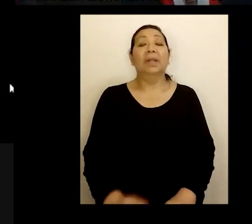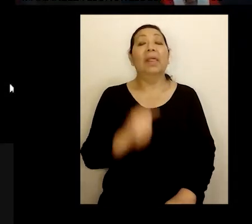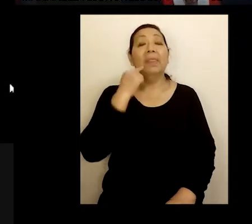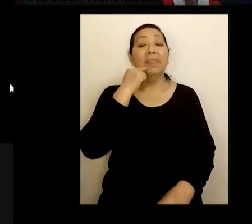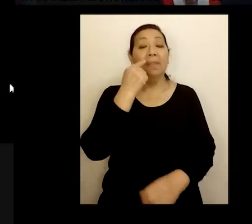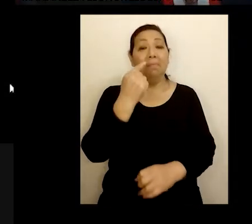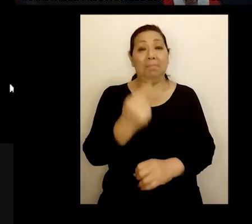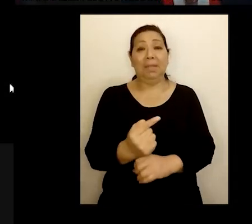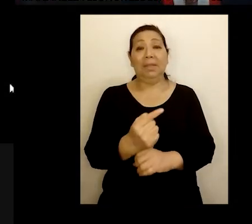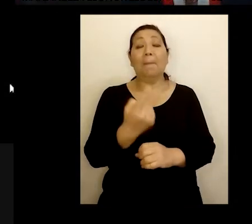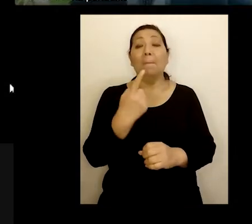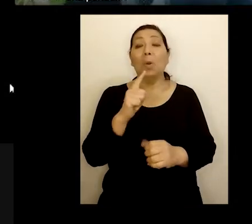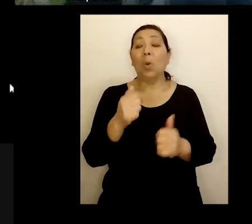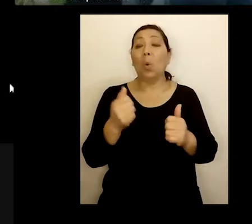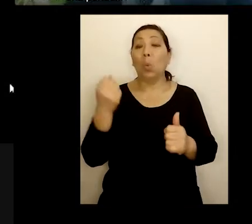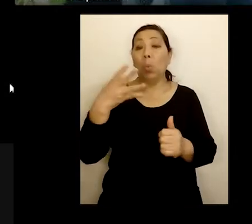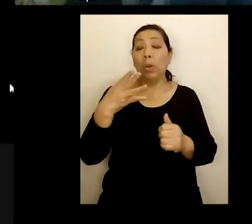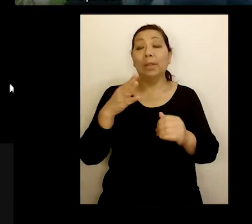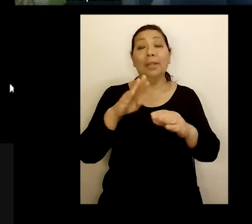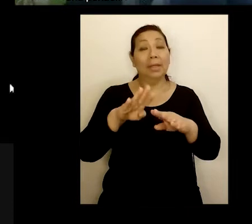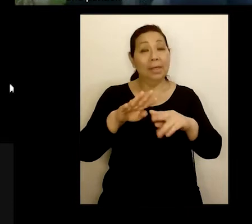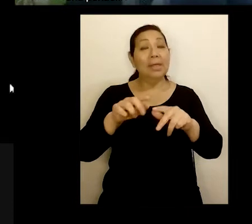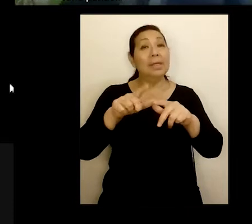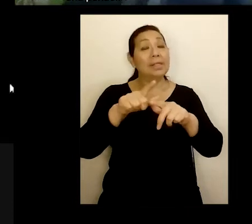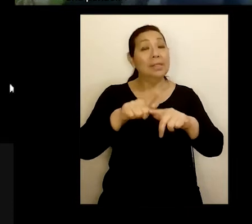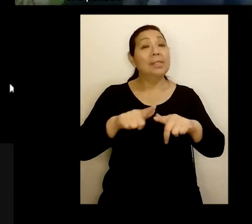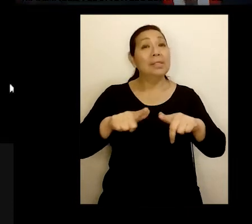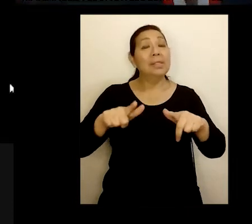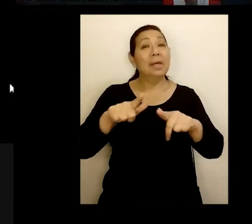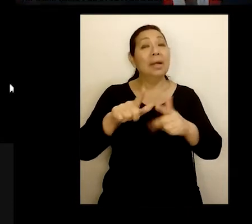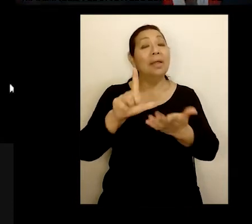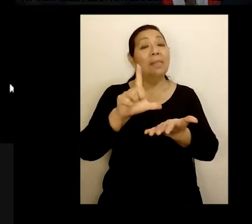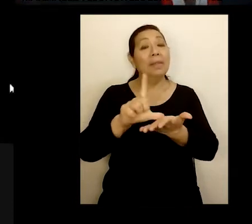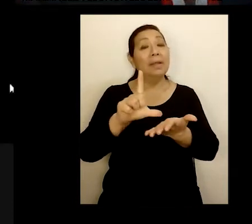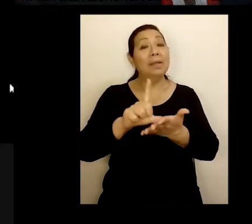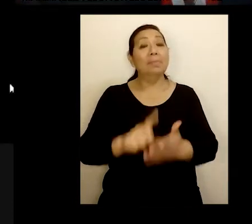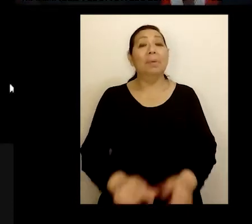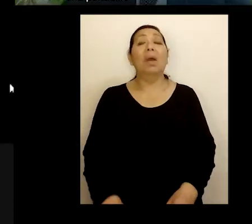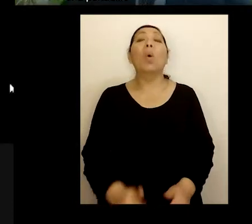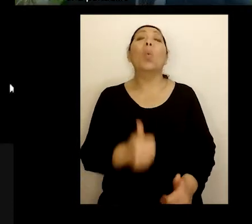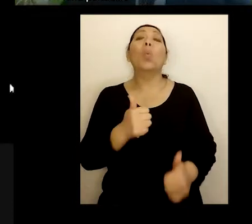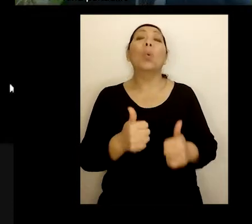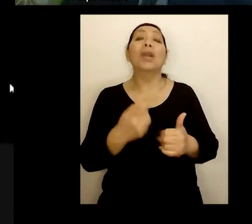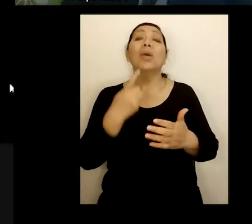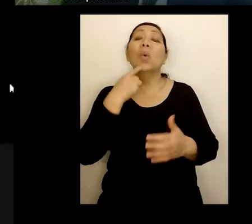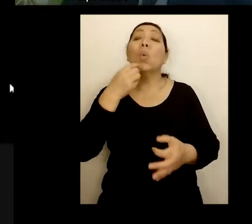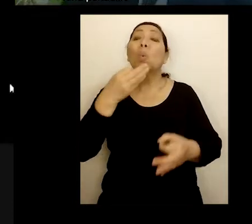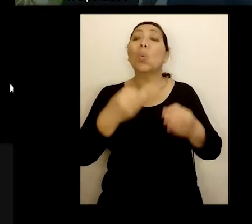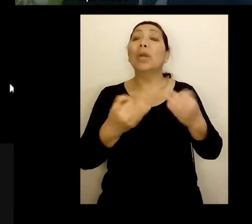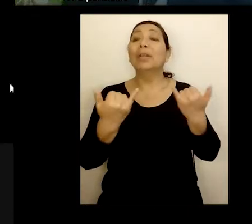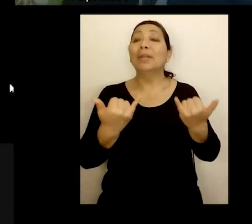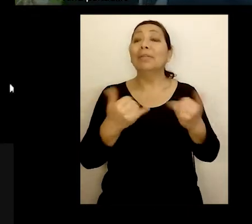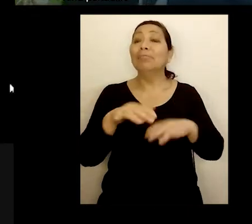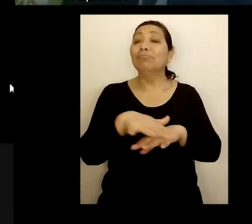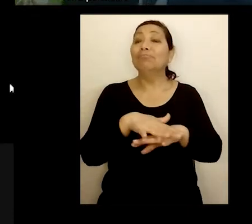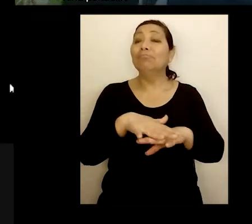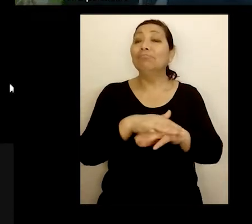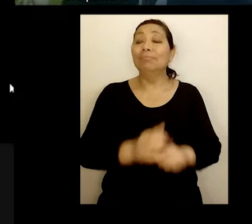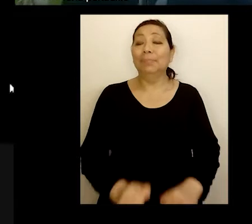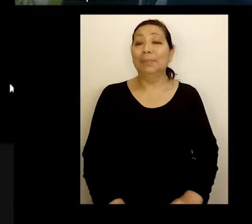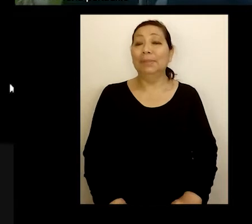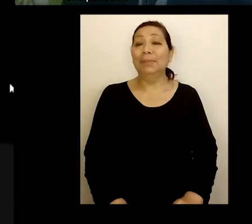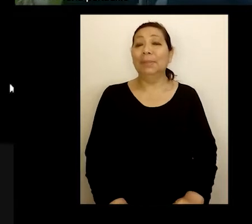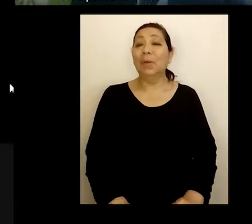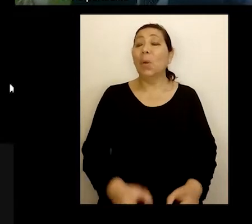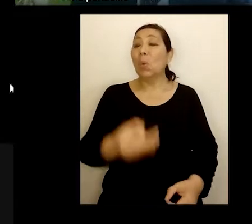demanda de habeas corpus contra la cuarta sala penal con reos libres de Lima. Ahora, ¿cuál es la situación jurídica actual del beneficiario?